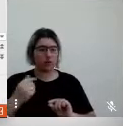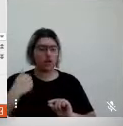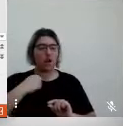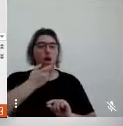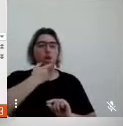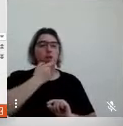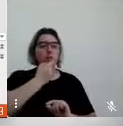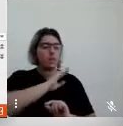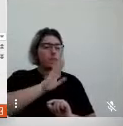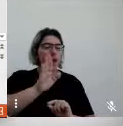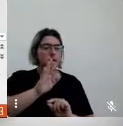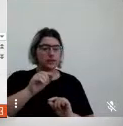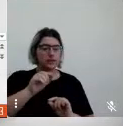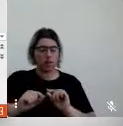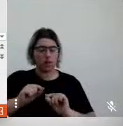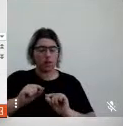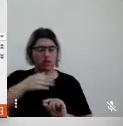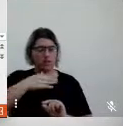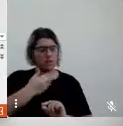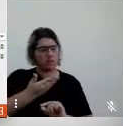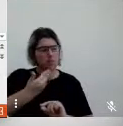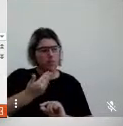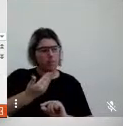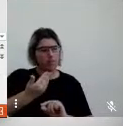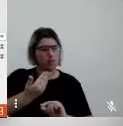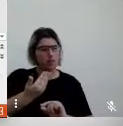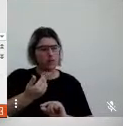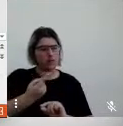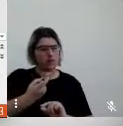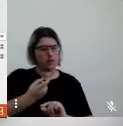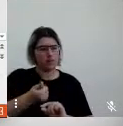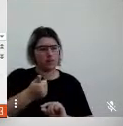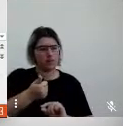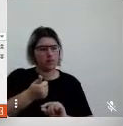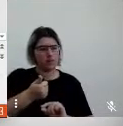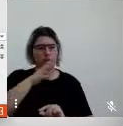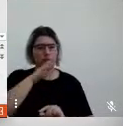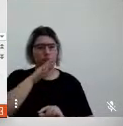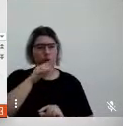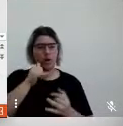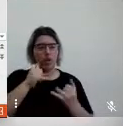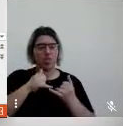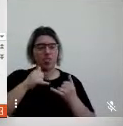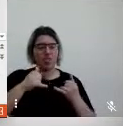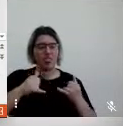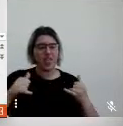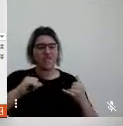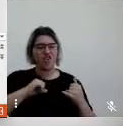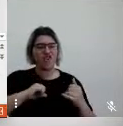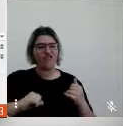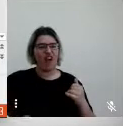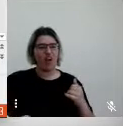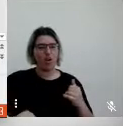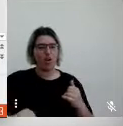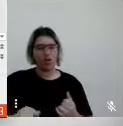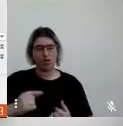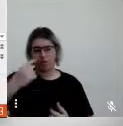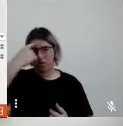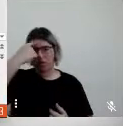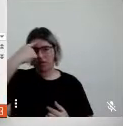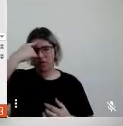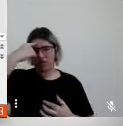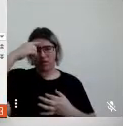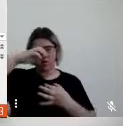a consumir esos alimentos. Porque a través del nervio vago se conectan con nuestro cerebro y nos van a manipular a nivel